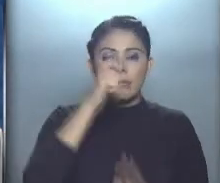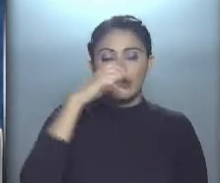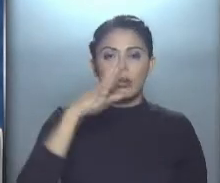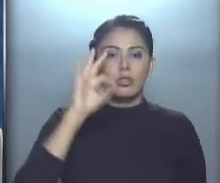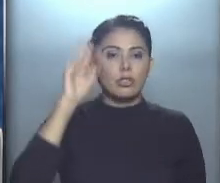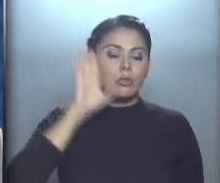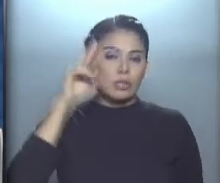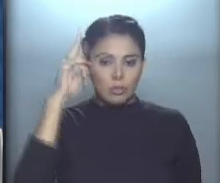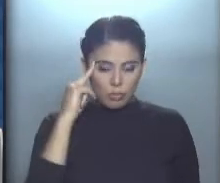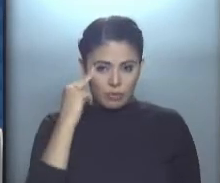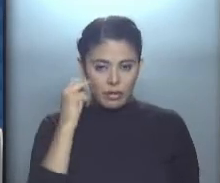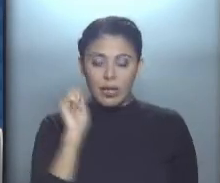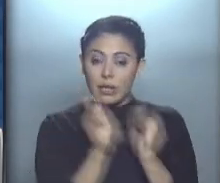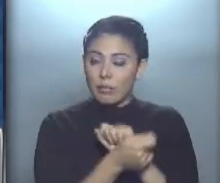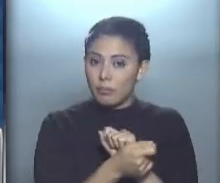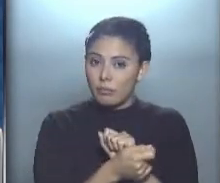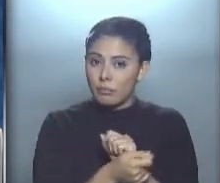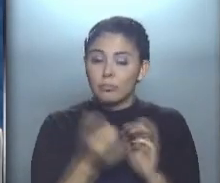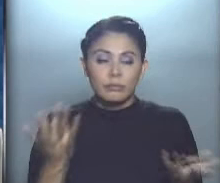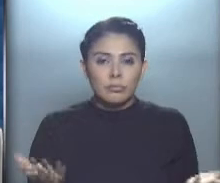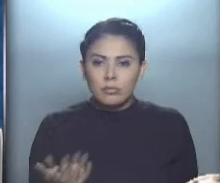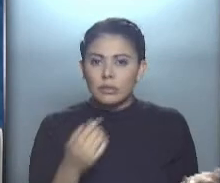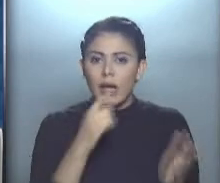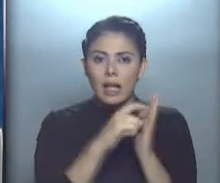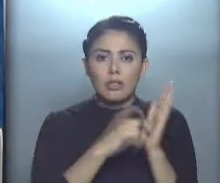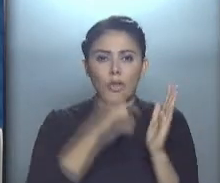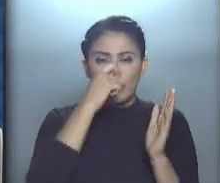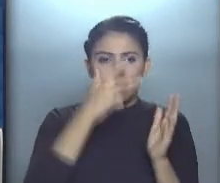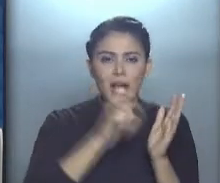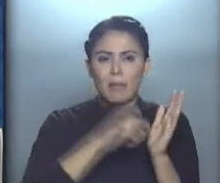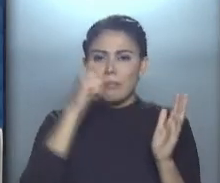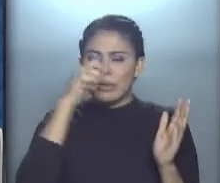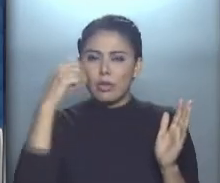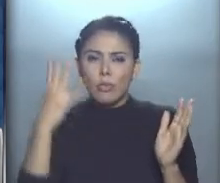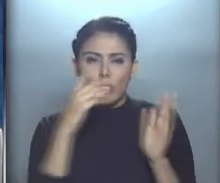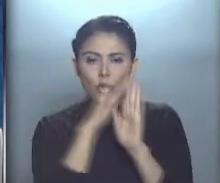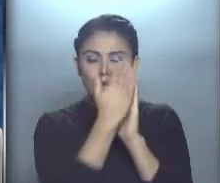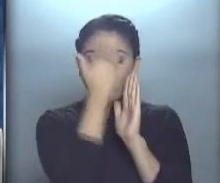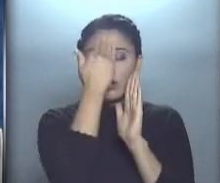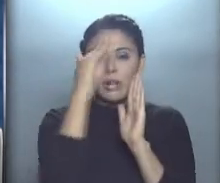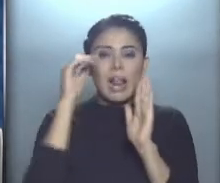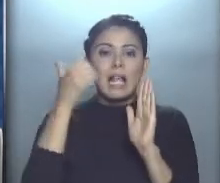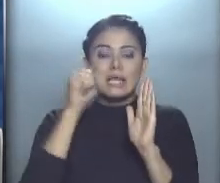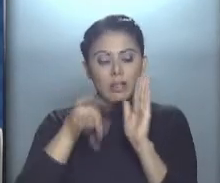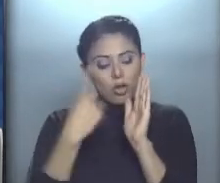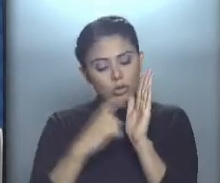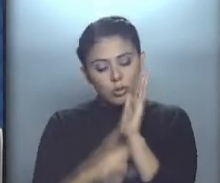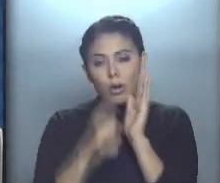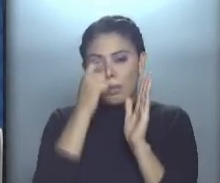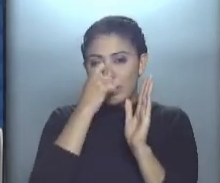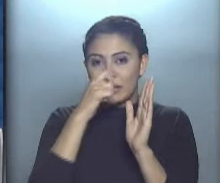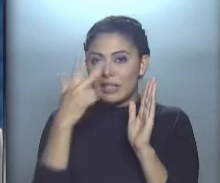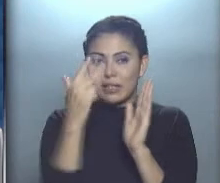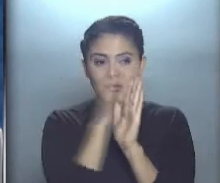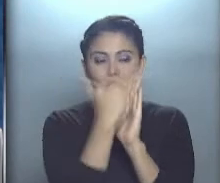de seguridad interior. En virtud de ello tiene artículos 23, 24, Constitución Nacional 6 y 23. Eso es el